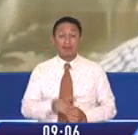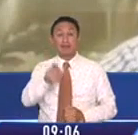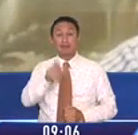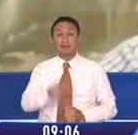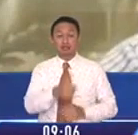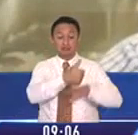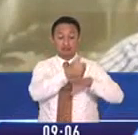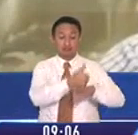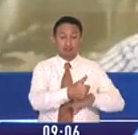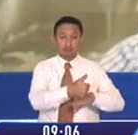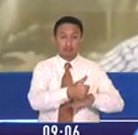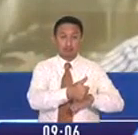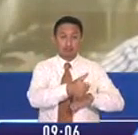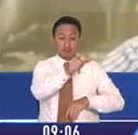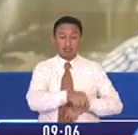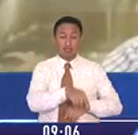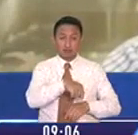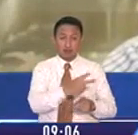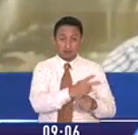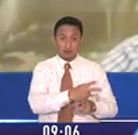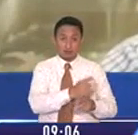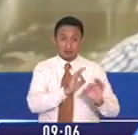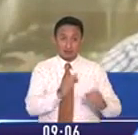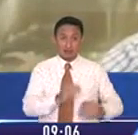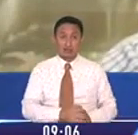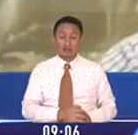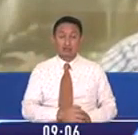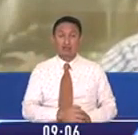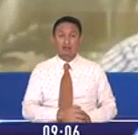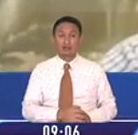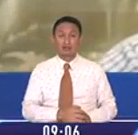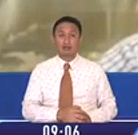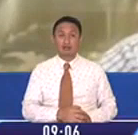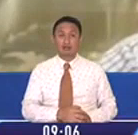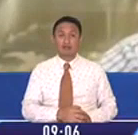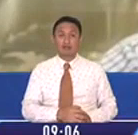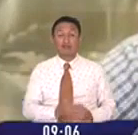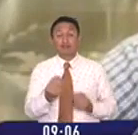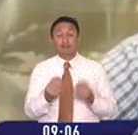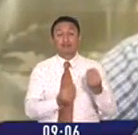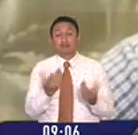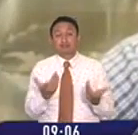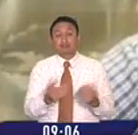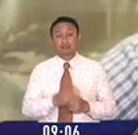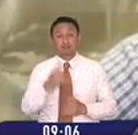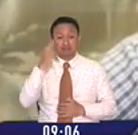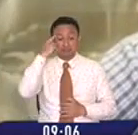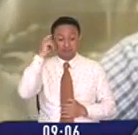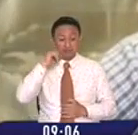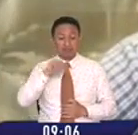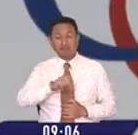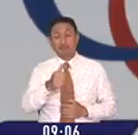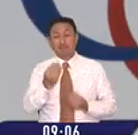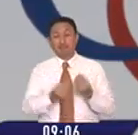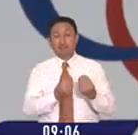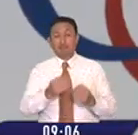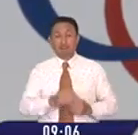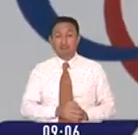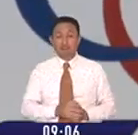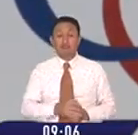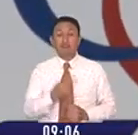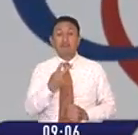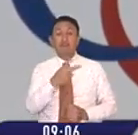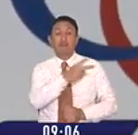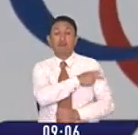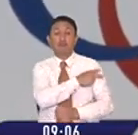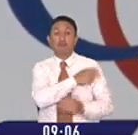al ciudadano débil de la relación jurídico-procesal, habrá que obviamente pensar en alguna posibilidad. A los dos vocales